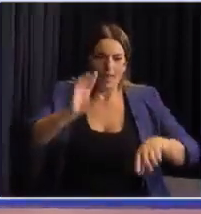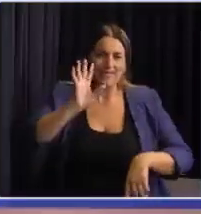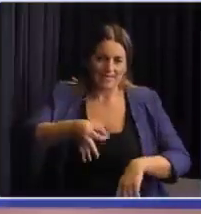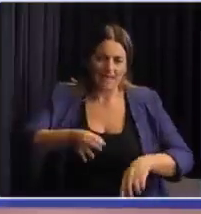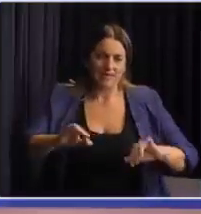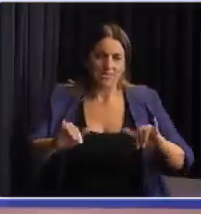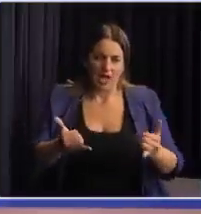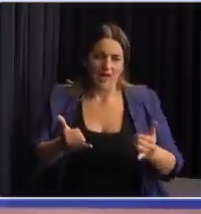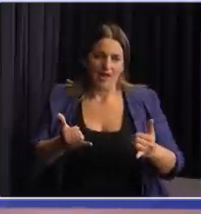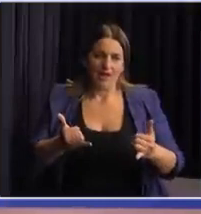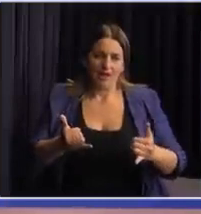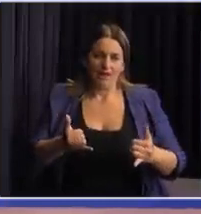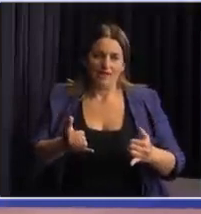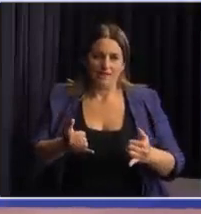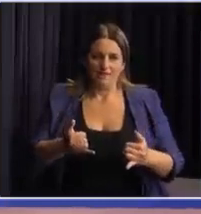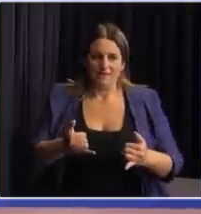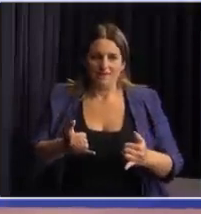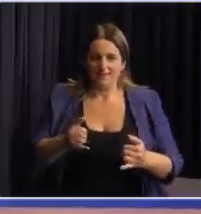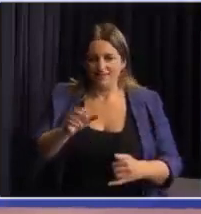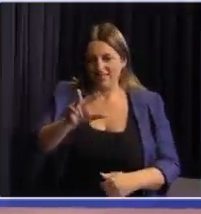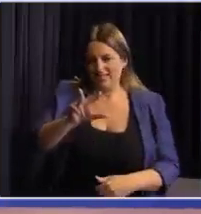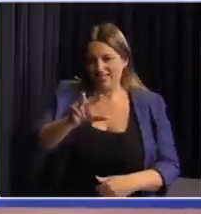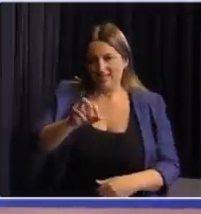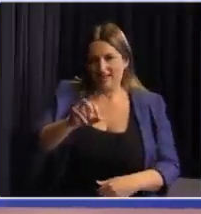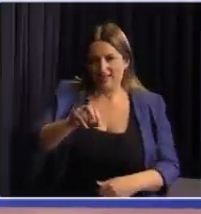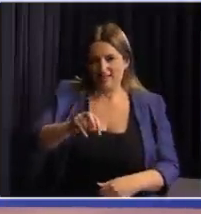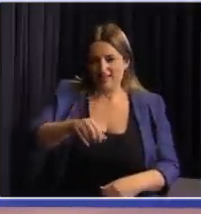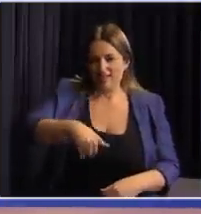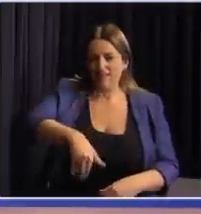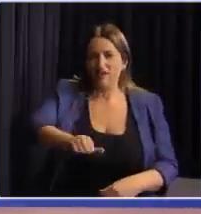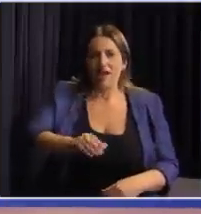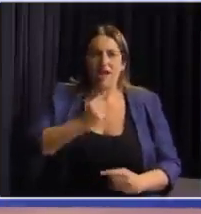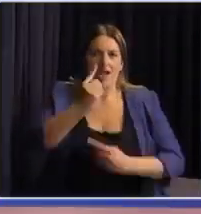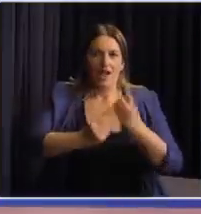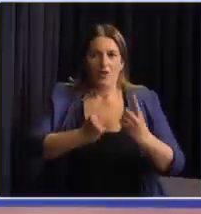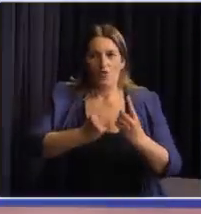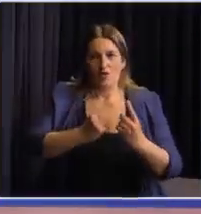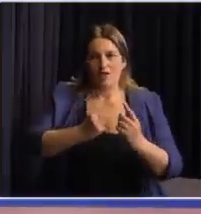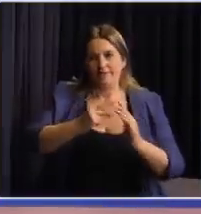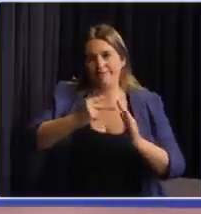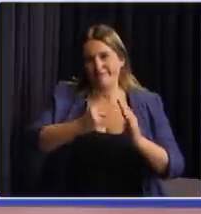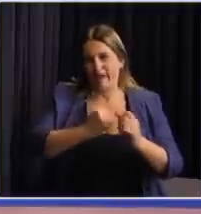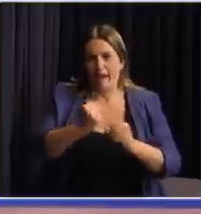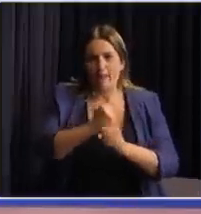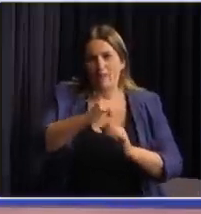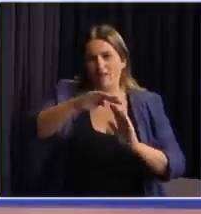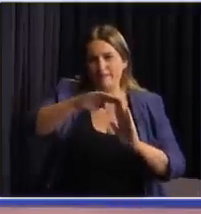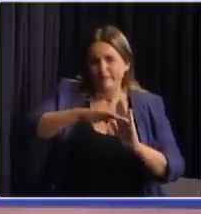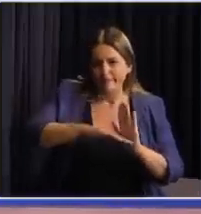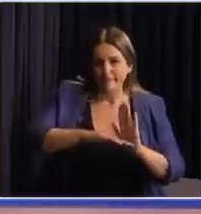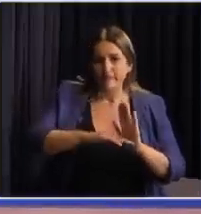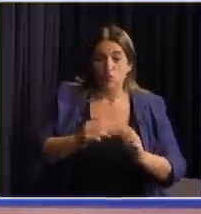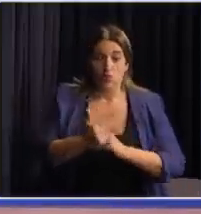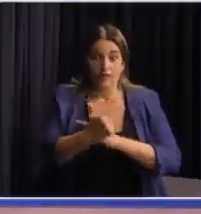que el 30 finalizaban algunas medidas. El 3 de mayo teníamos como